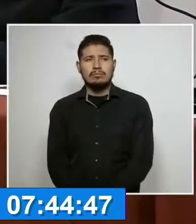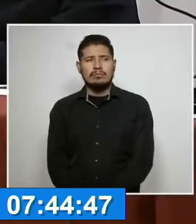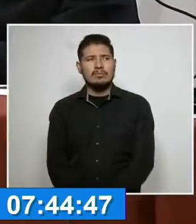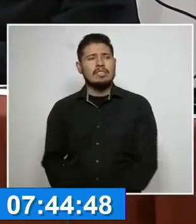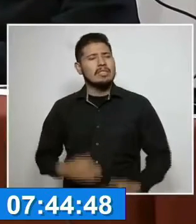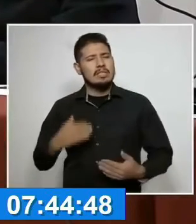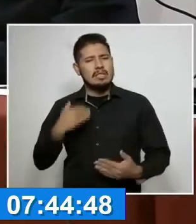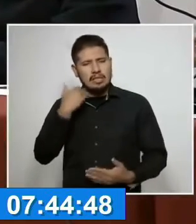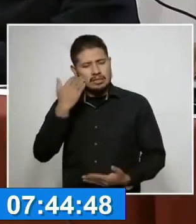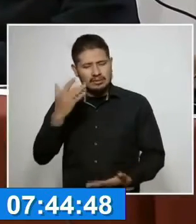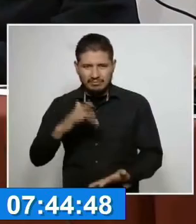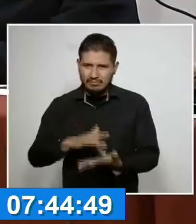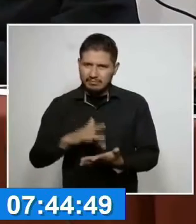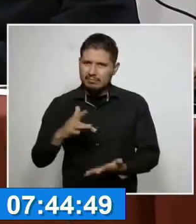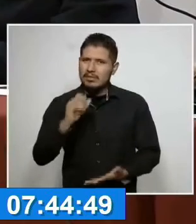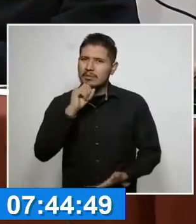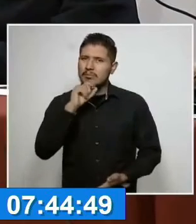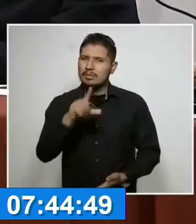Quiero agradecer también